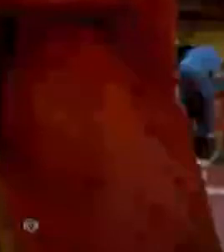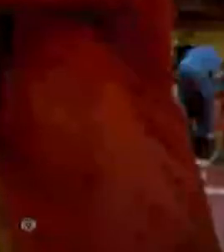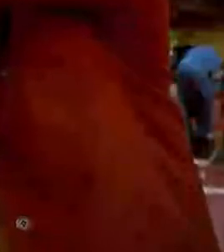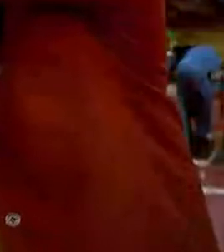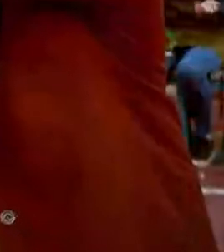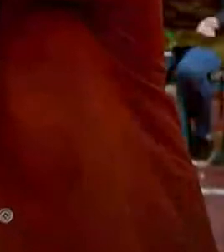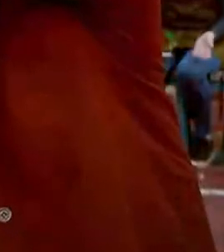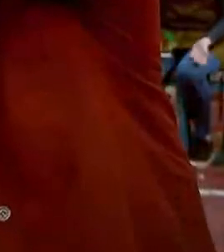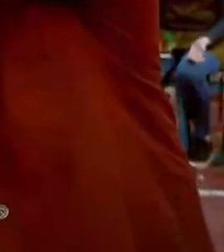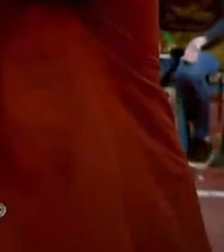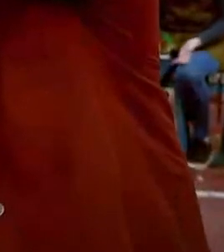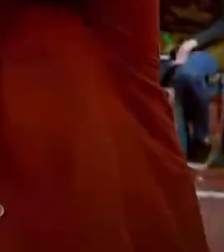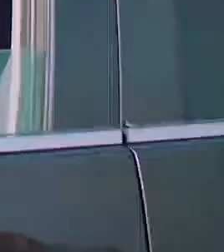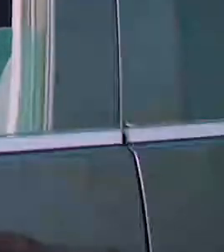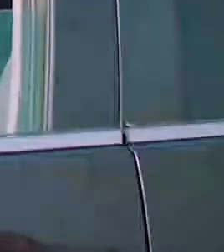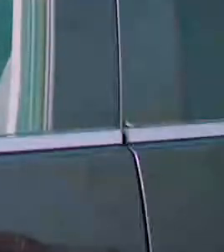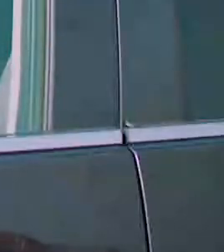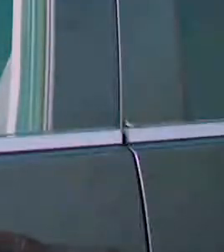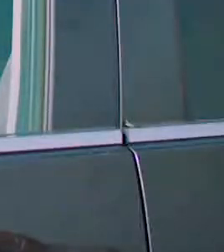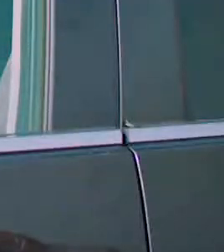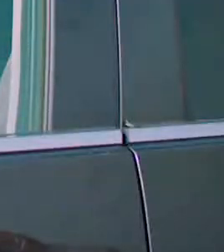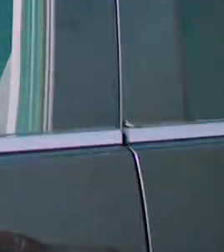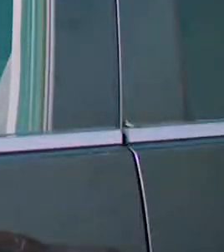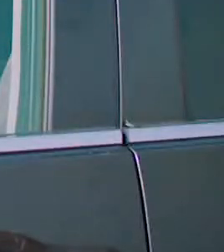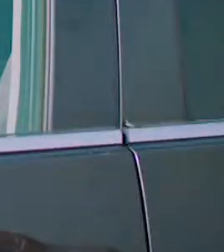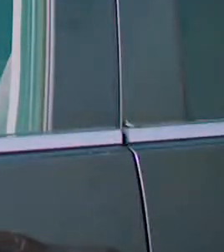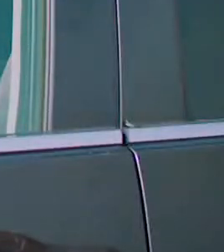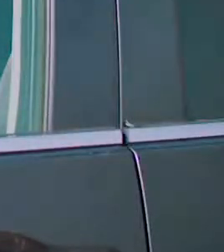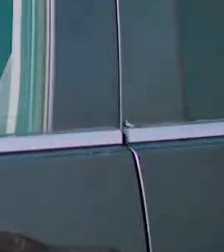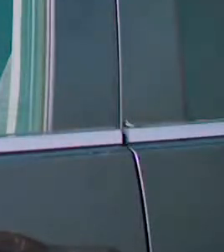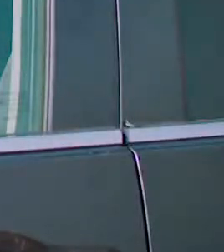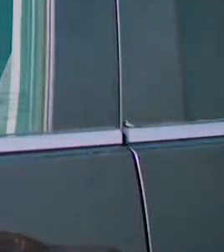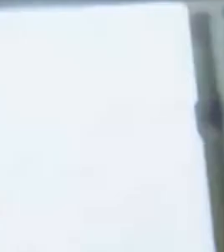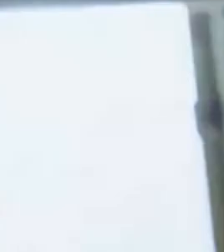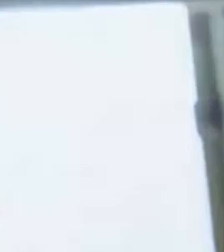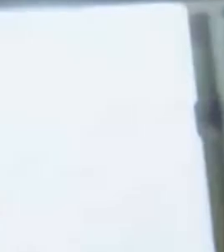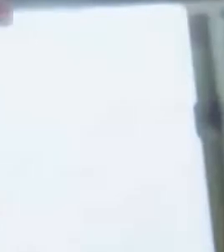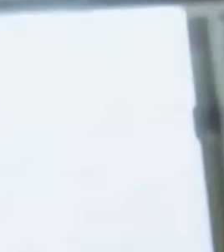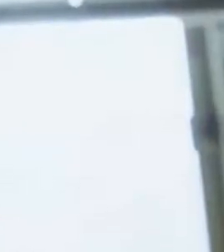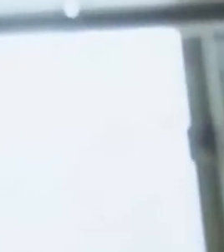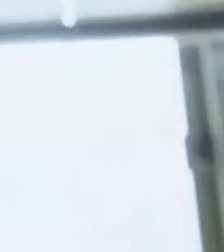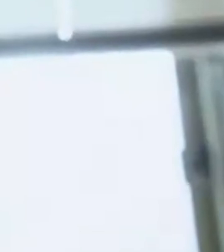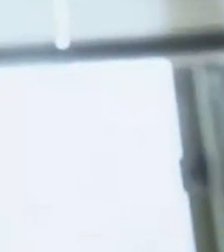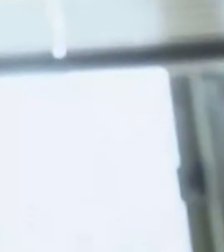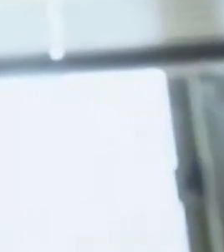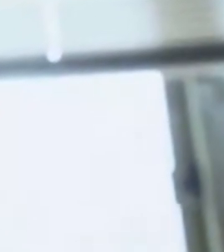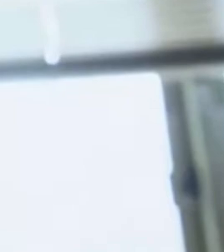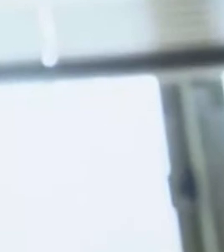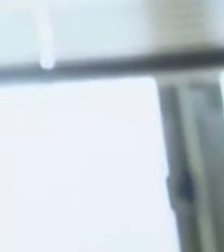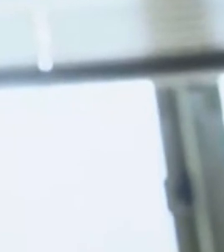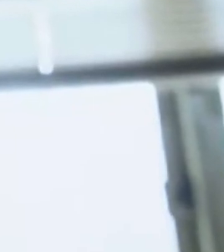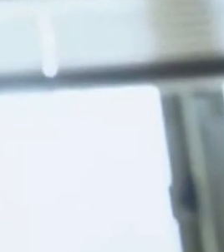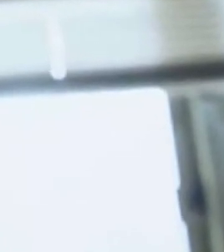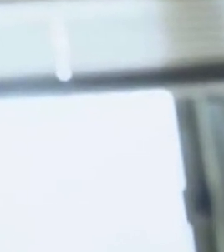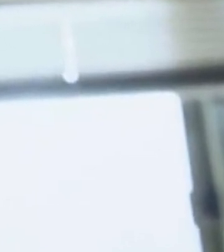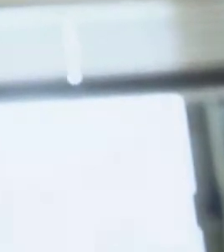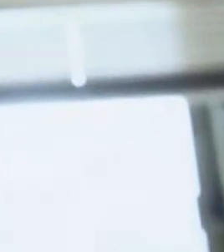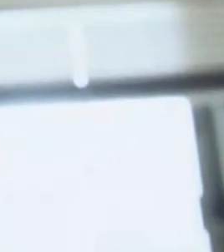del cubrebocas de manera universal va a ayudar a disminuir en gran medida el número de contagios fuera de